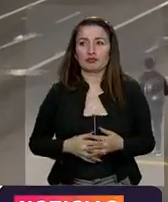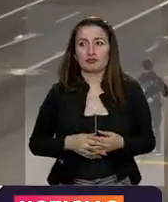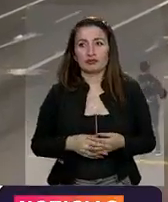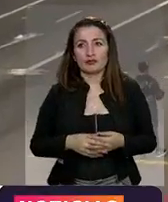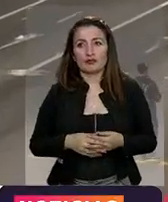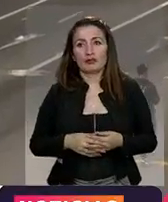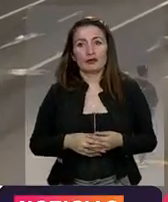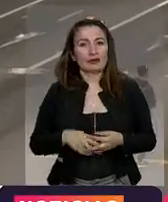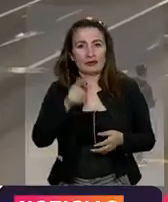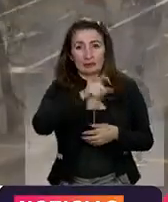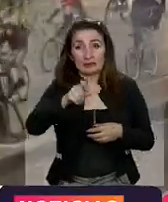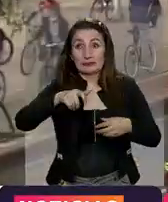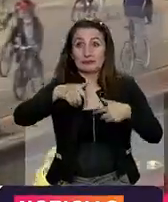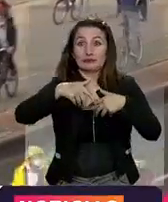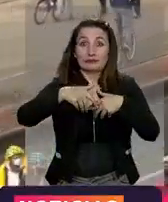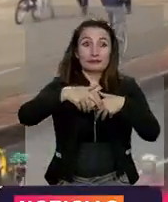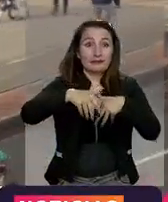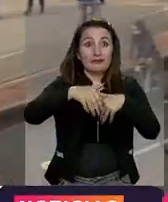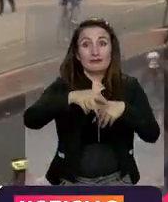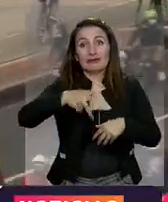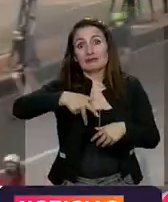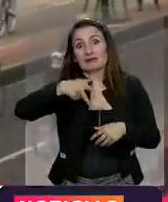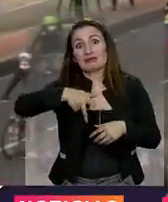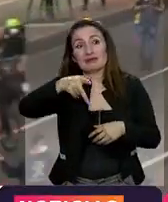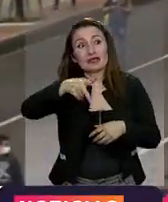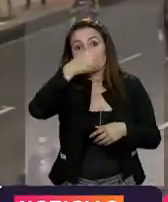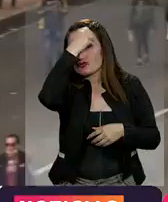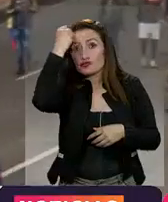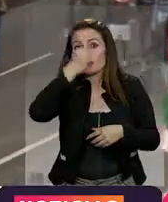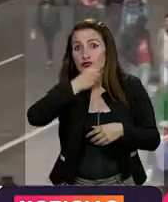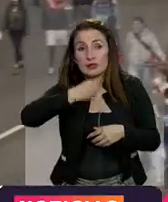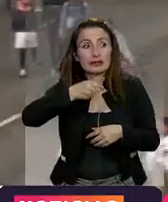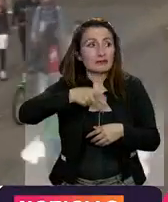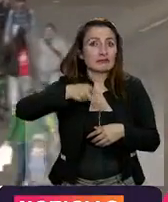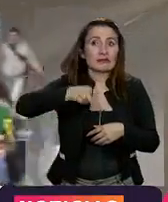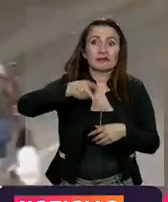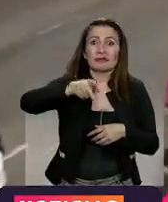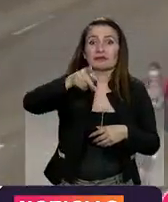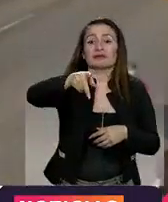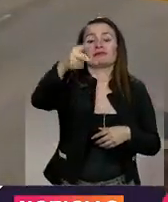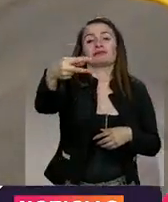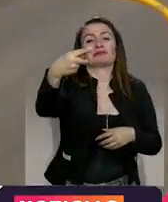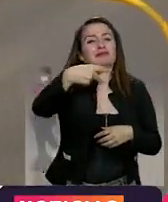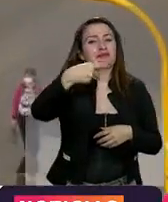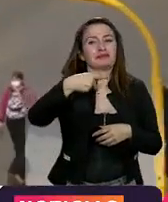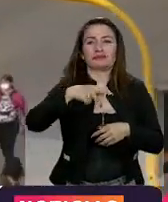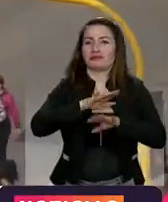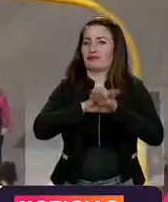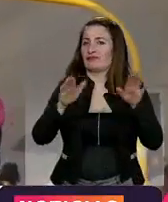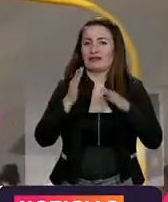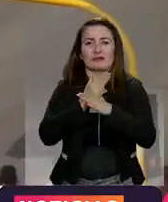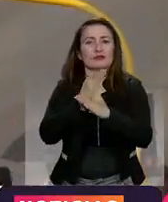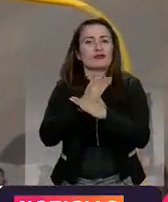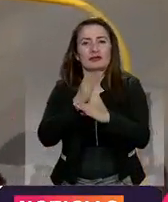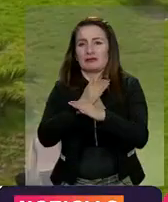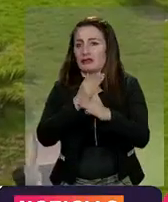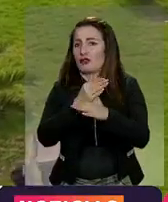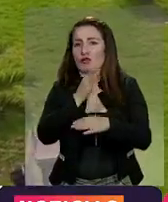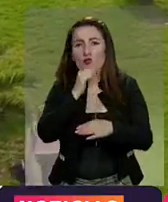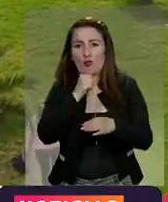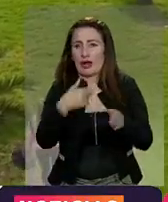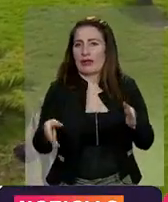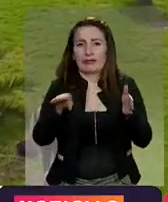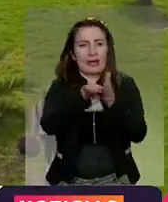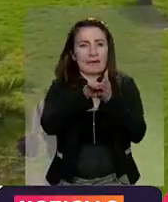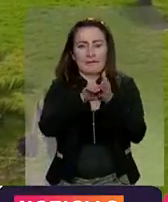Para sus habitantes, movilizarse hacia la capital o regresar a sus casas después de la jornada de trabajo se convirtió en un problema. La falta de Transmilenio en